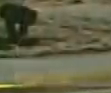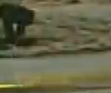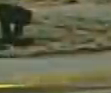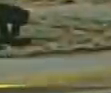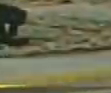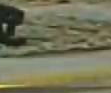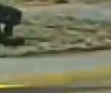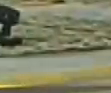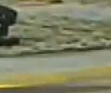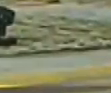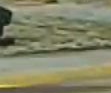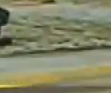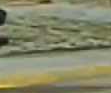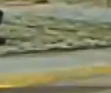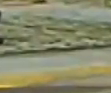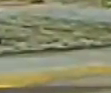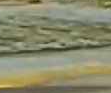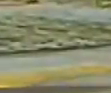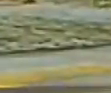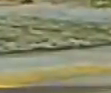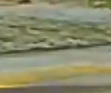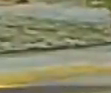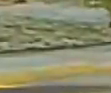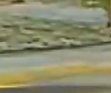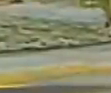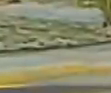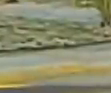del estado Aragua.